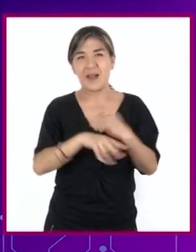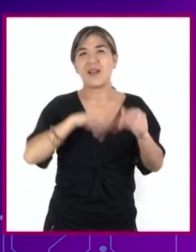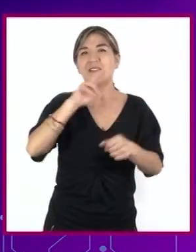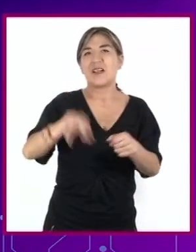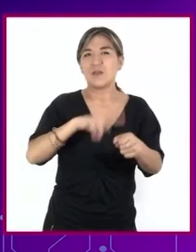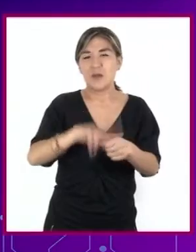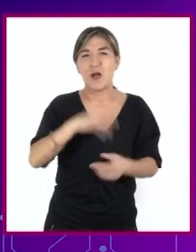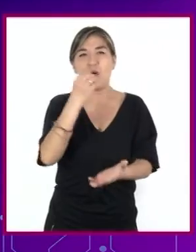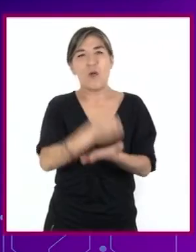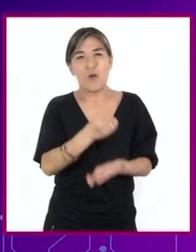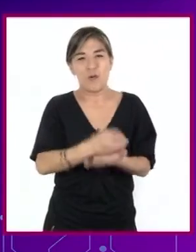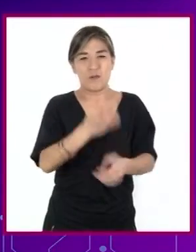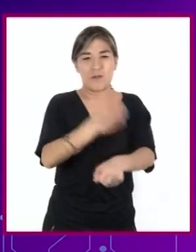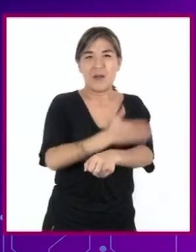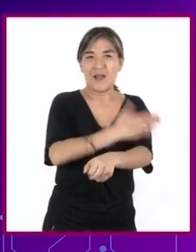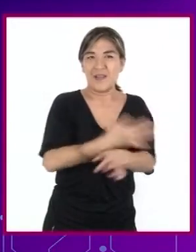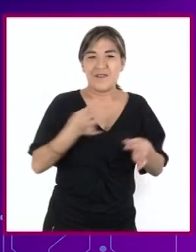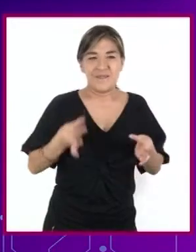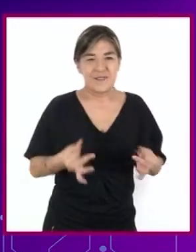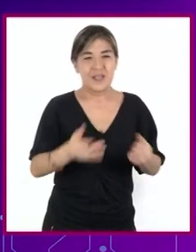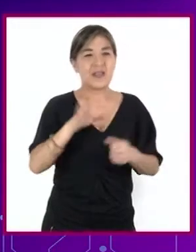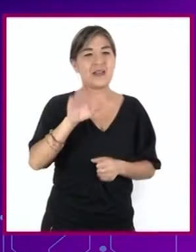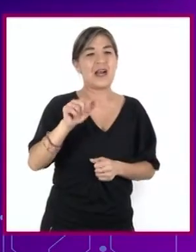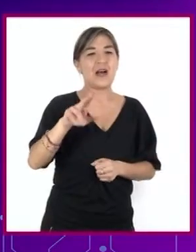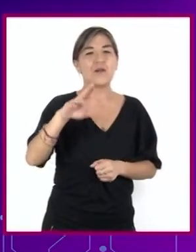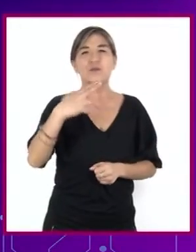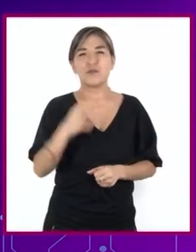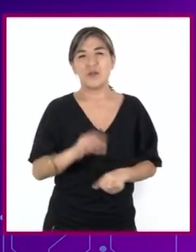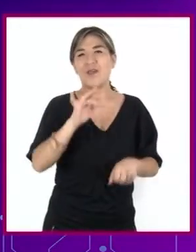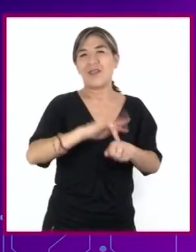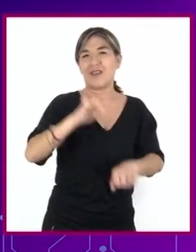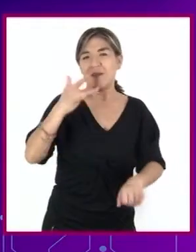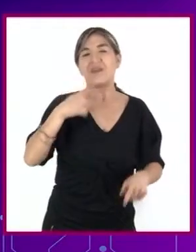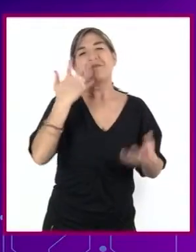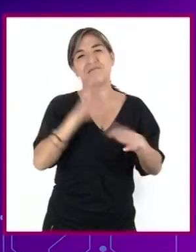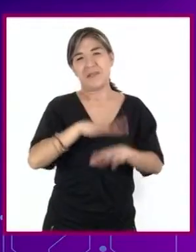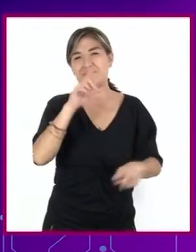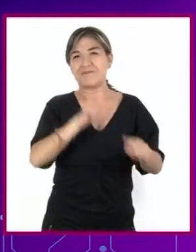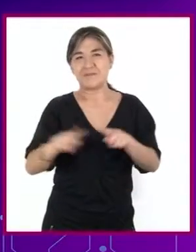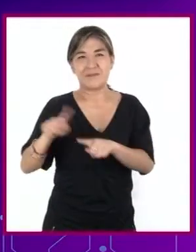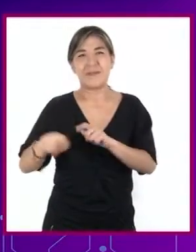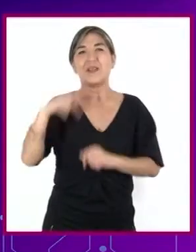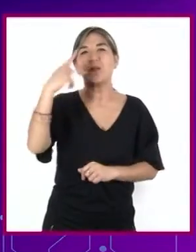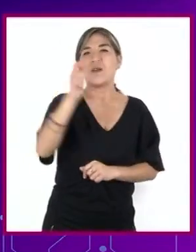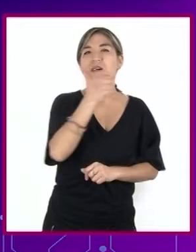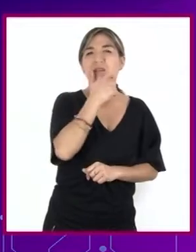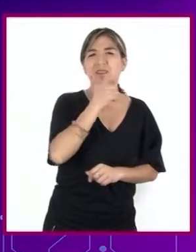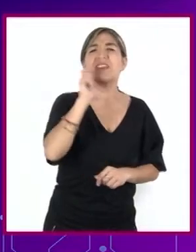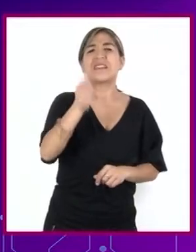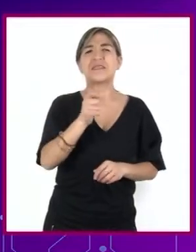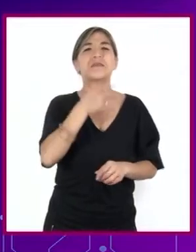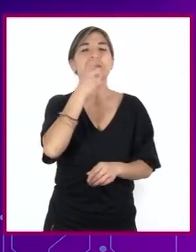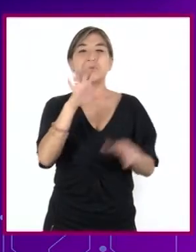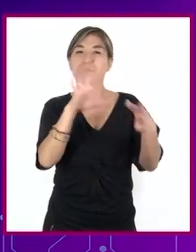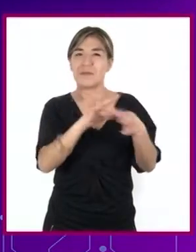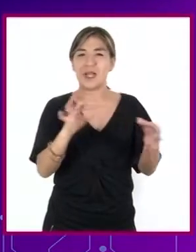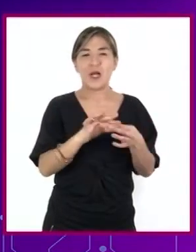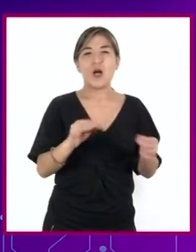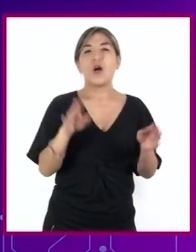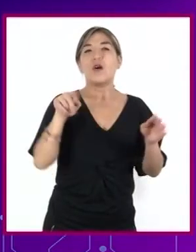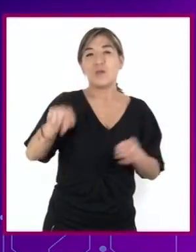oro, maderas finas, caucho y diamantes, entre otros. Los británicos se justificaban argumentando